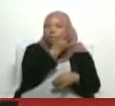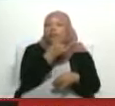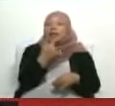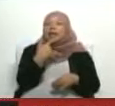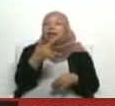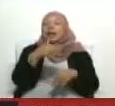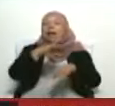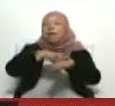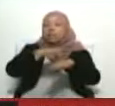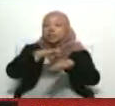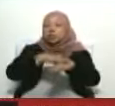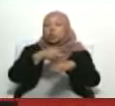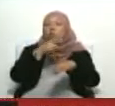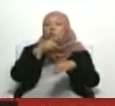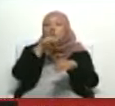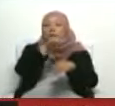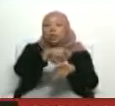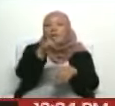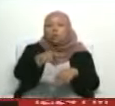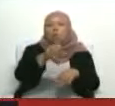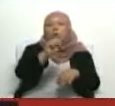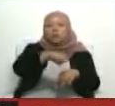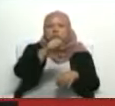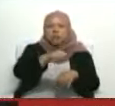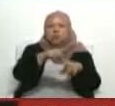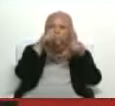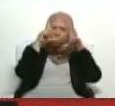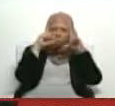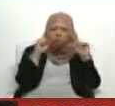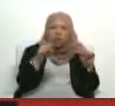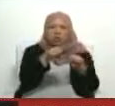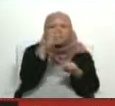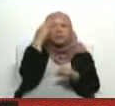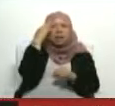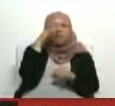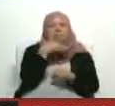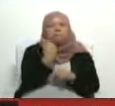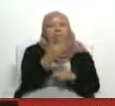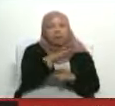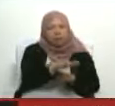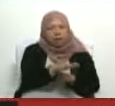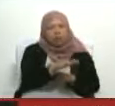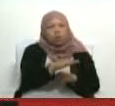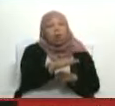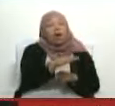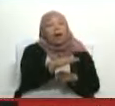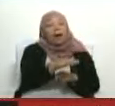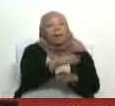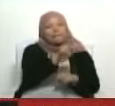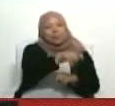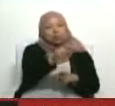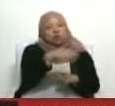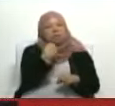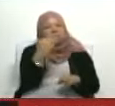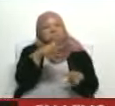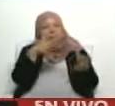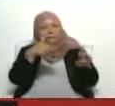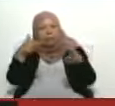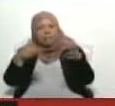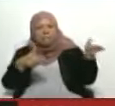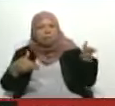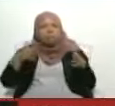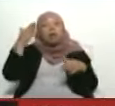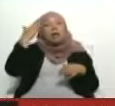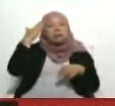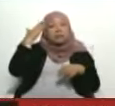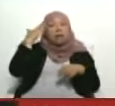oficiales o sean civiles, son mercenarios, personas terroristas que se venden al mejor postor, como si